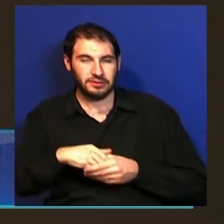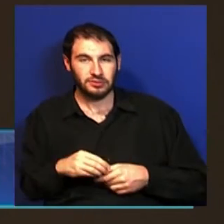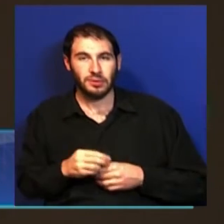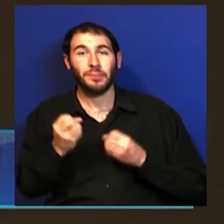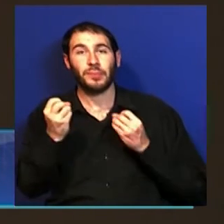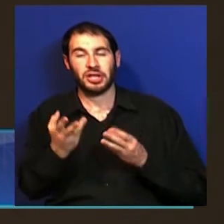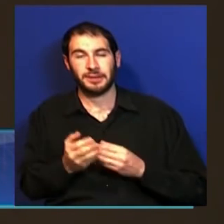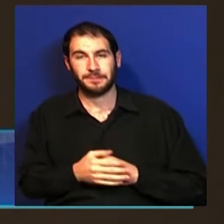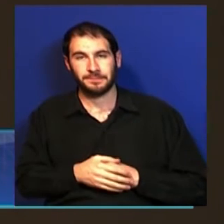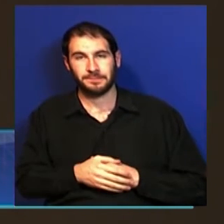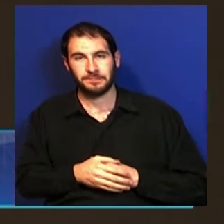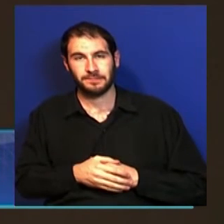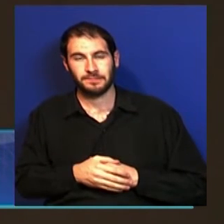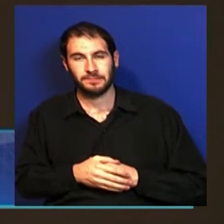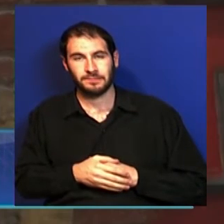porque